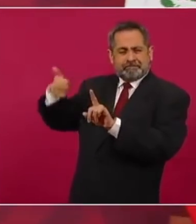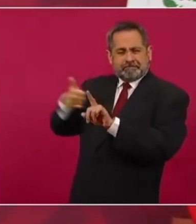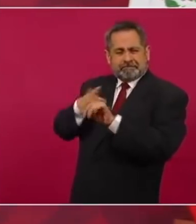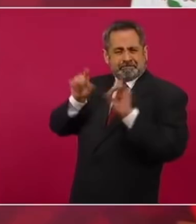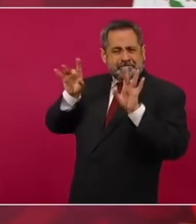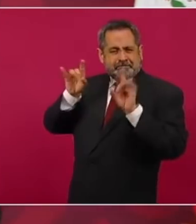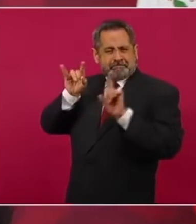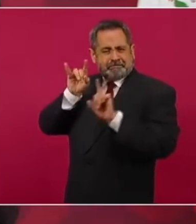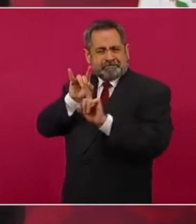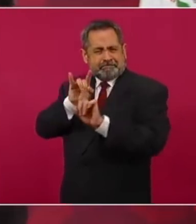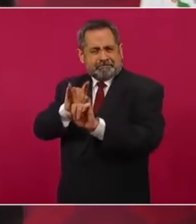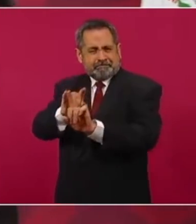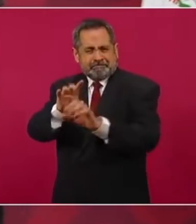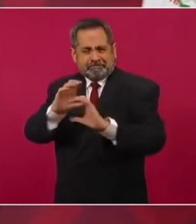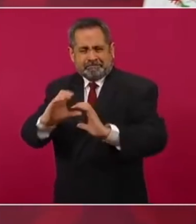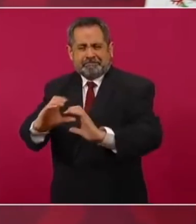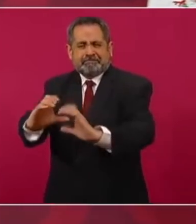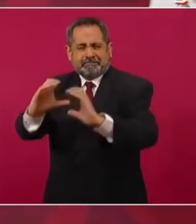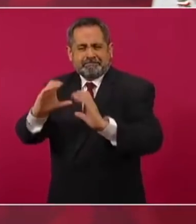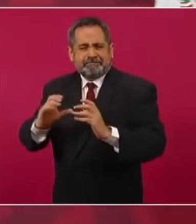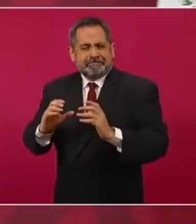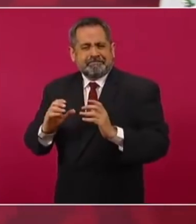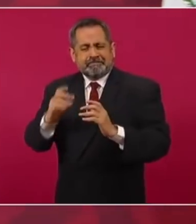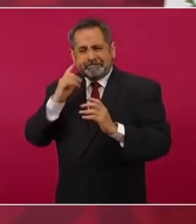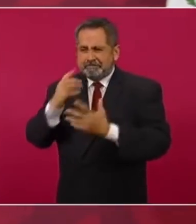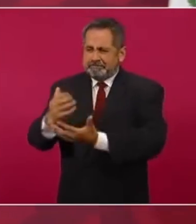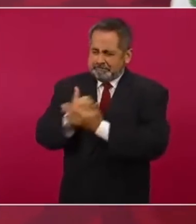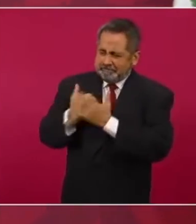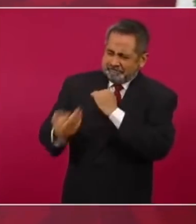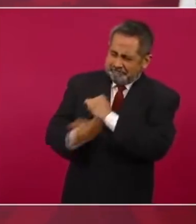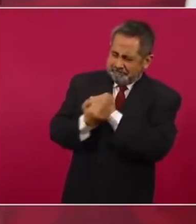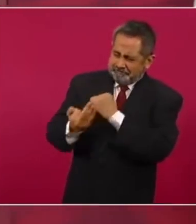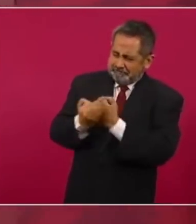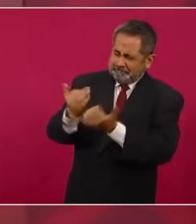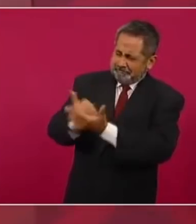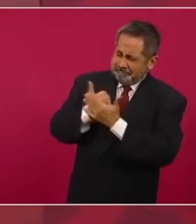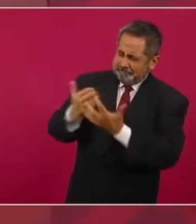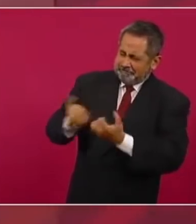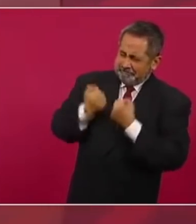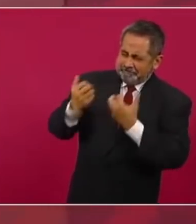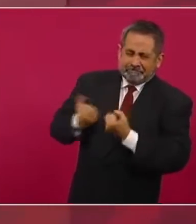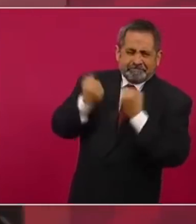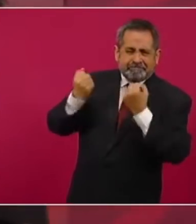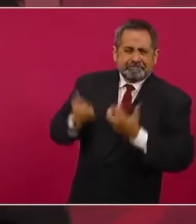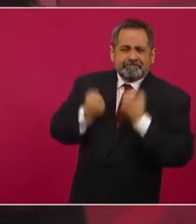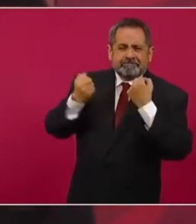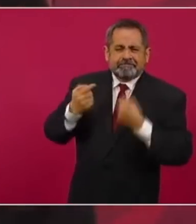El pueblo es el que me ha sacado adelante en los momentos más difíciles.